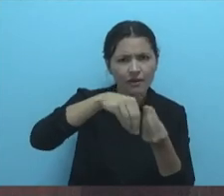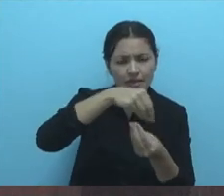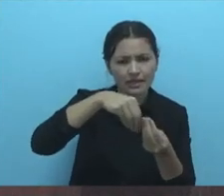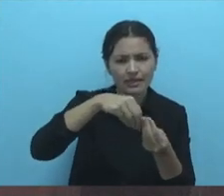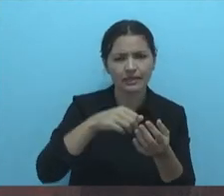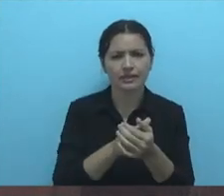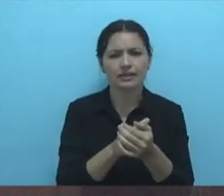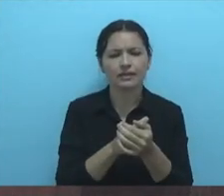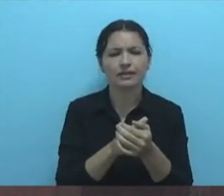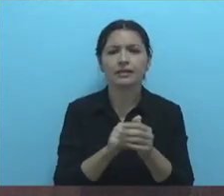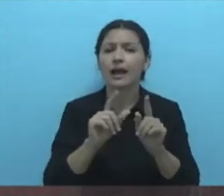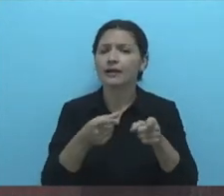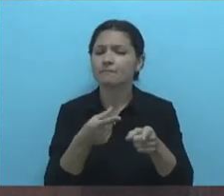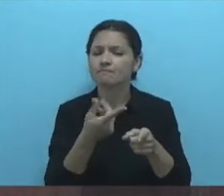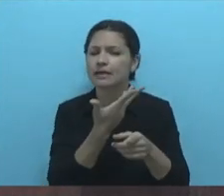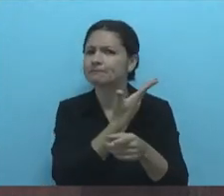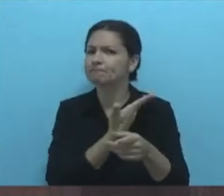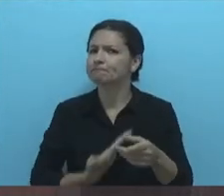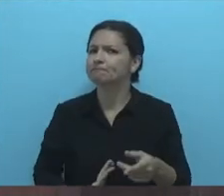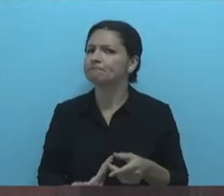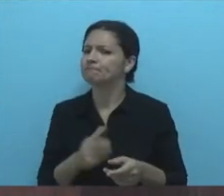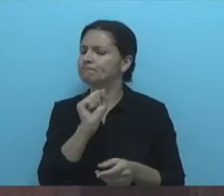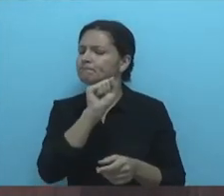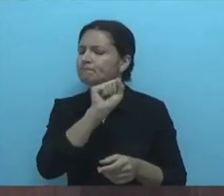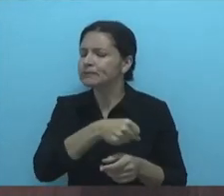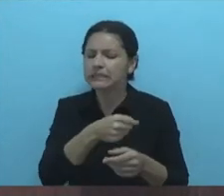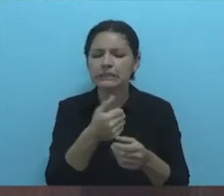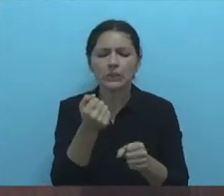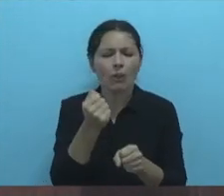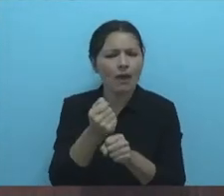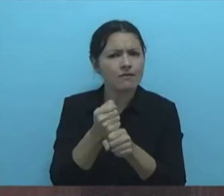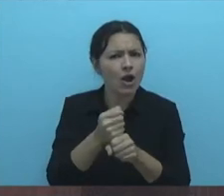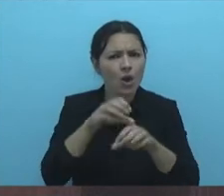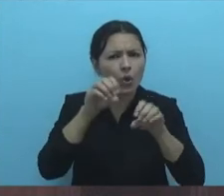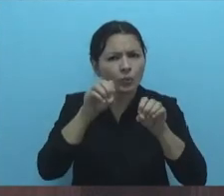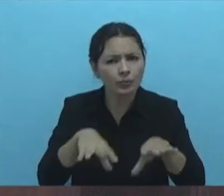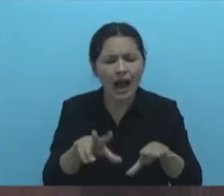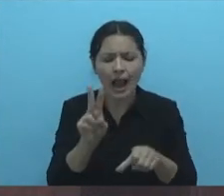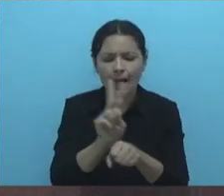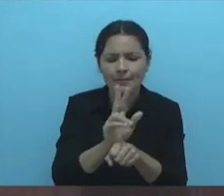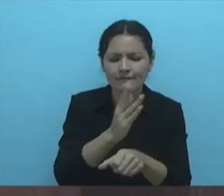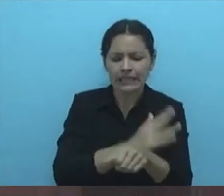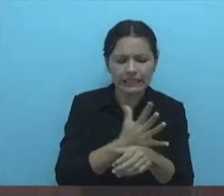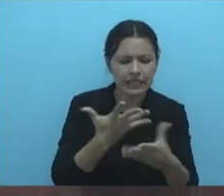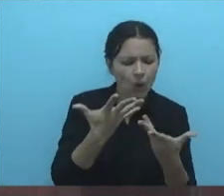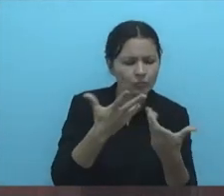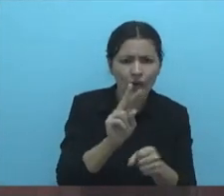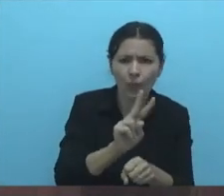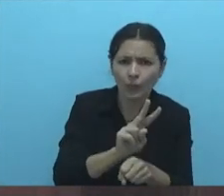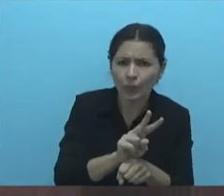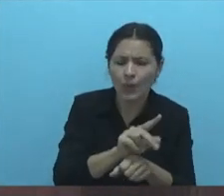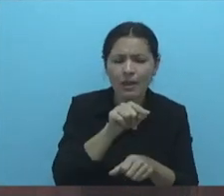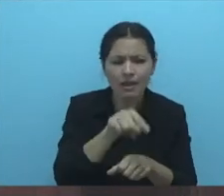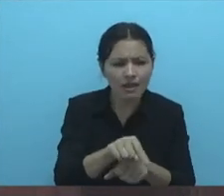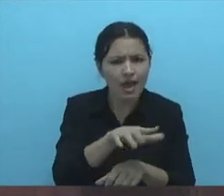la omisión de un estado que fue claramente deficiente en la prevención en la atención y en el accionar en